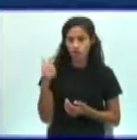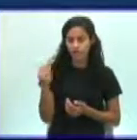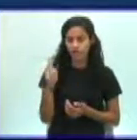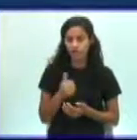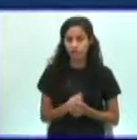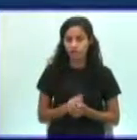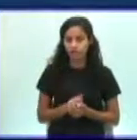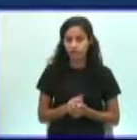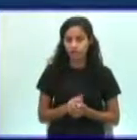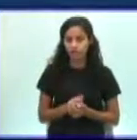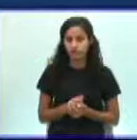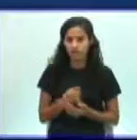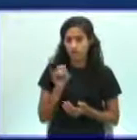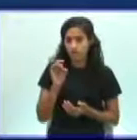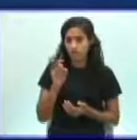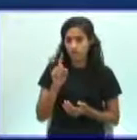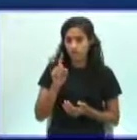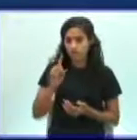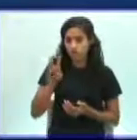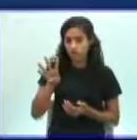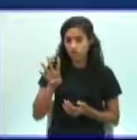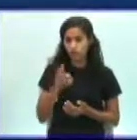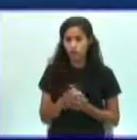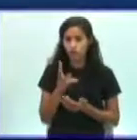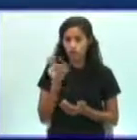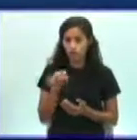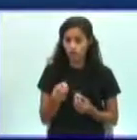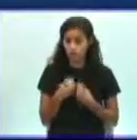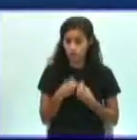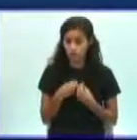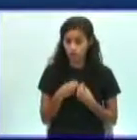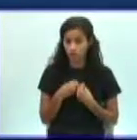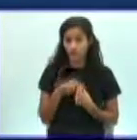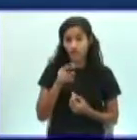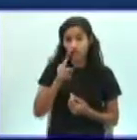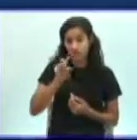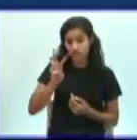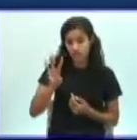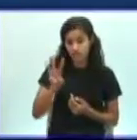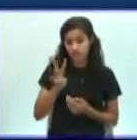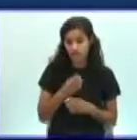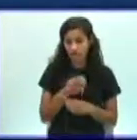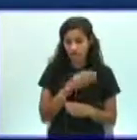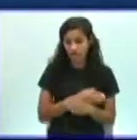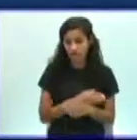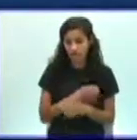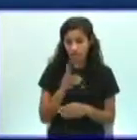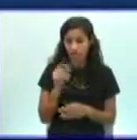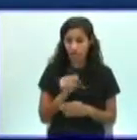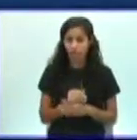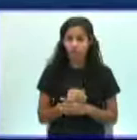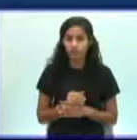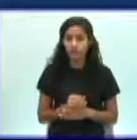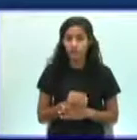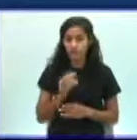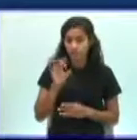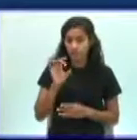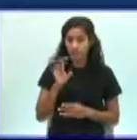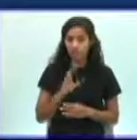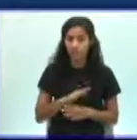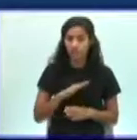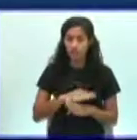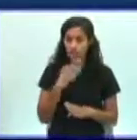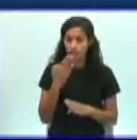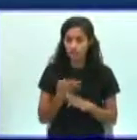10. 14 es el número dado, 13 su antecesor, 15